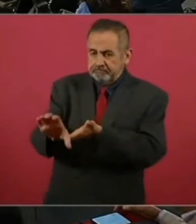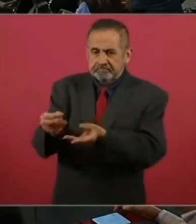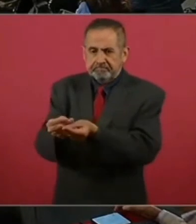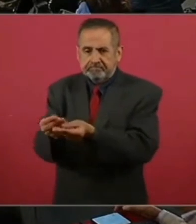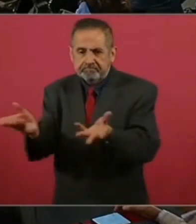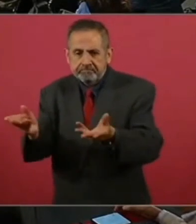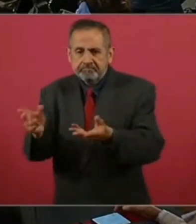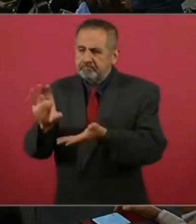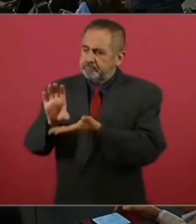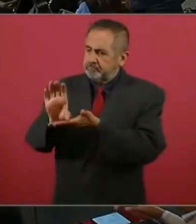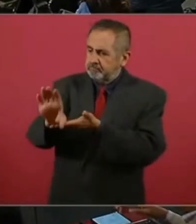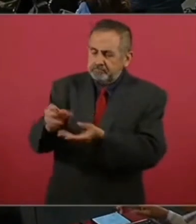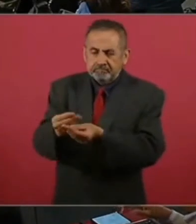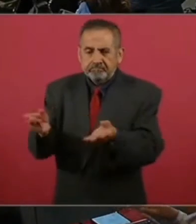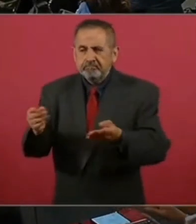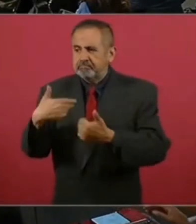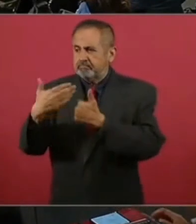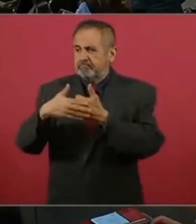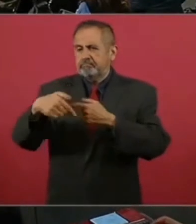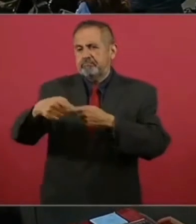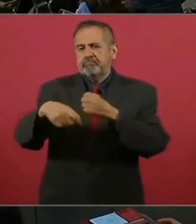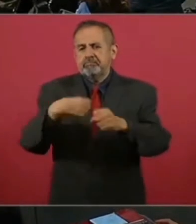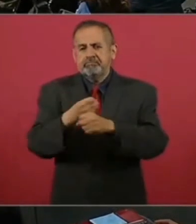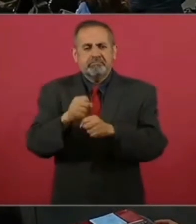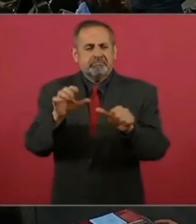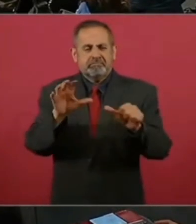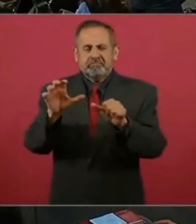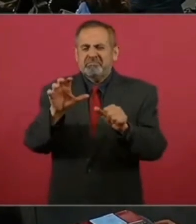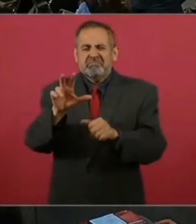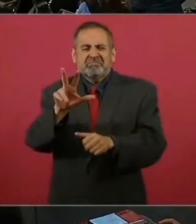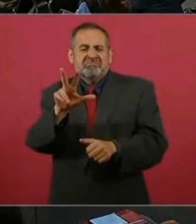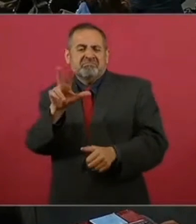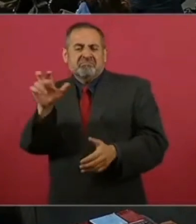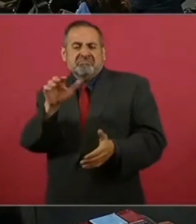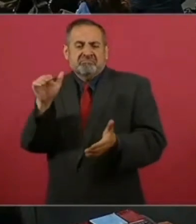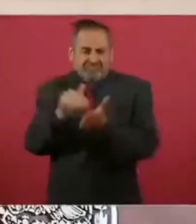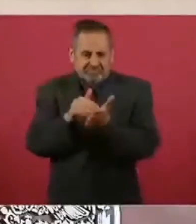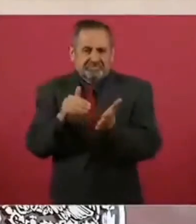los 600, van a ser el año próximo como 800 mil millones